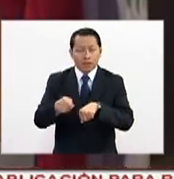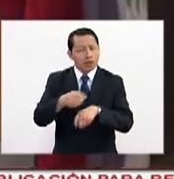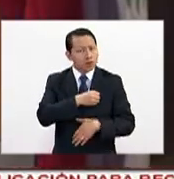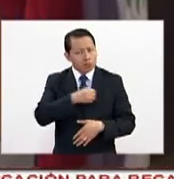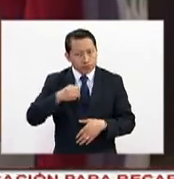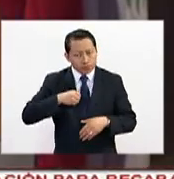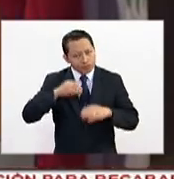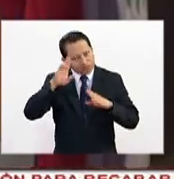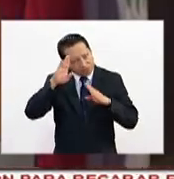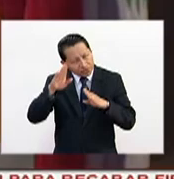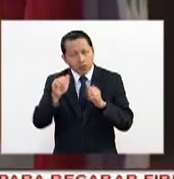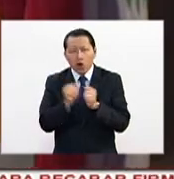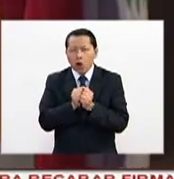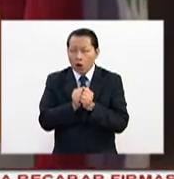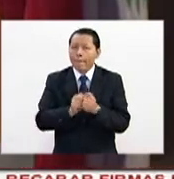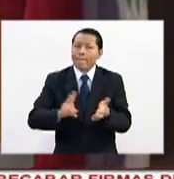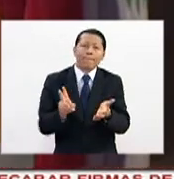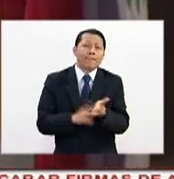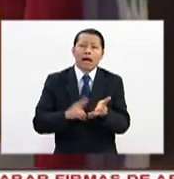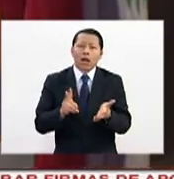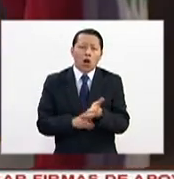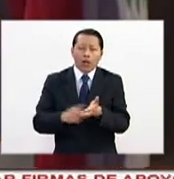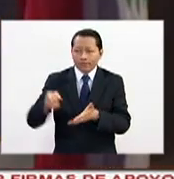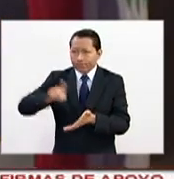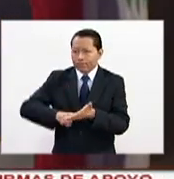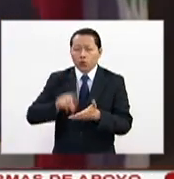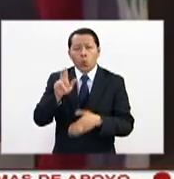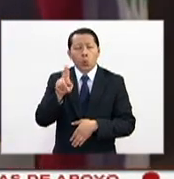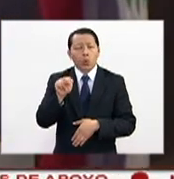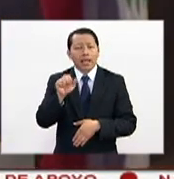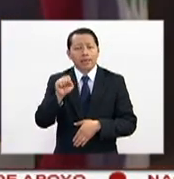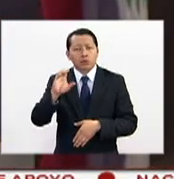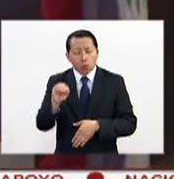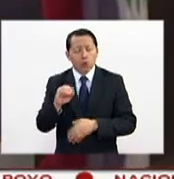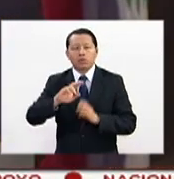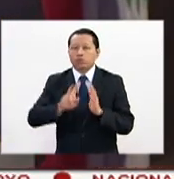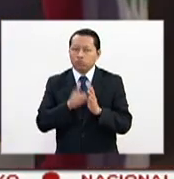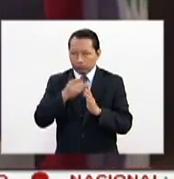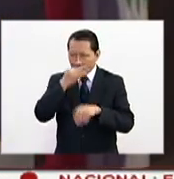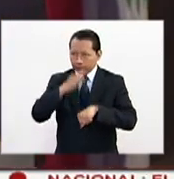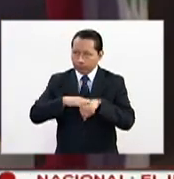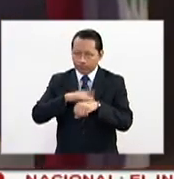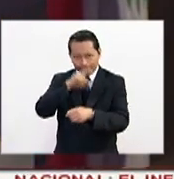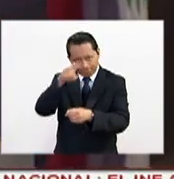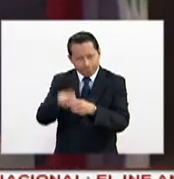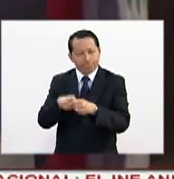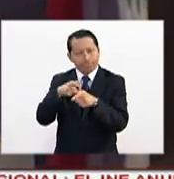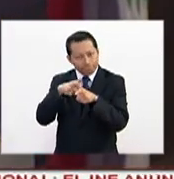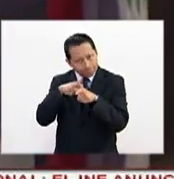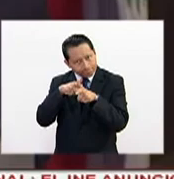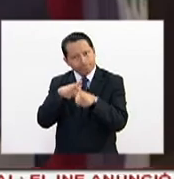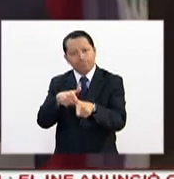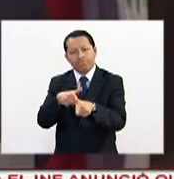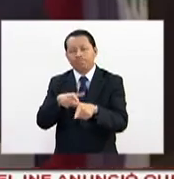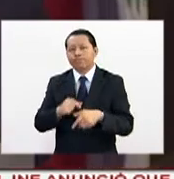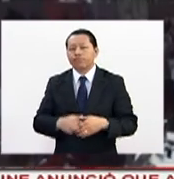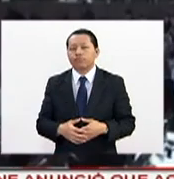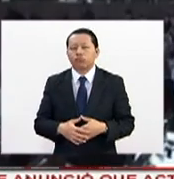los valores fundacionales de la UNESCO y refrenda su permanencia en esta gran